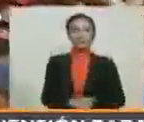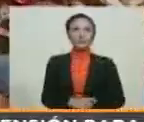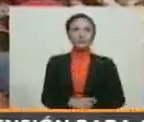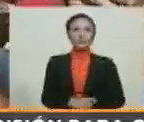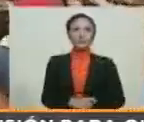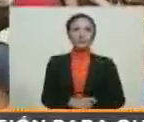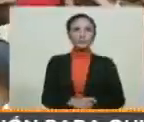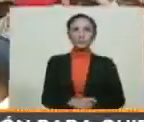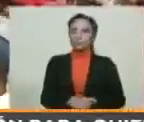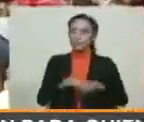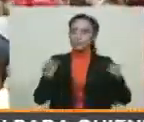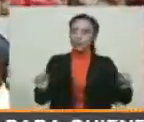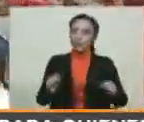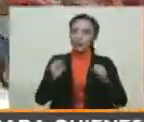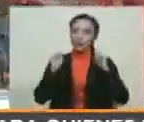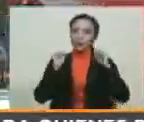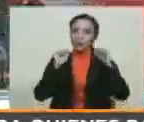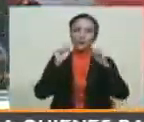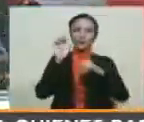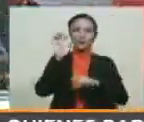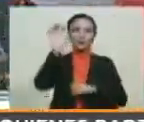que viva la patria